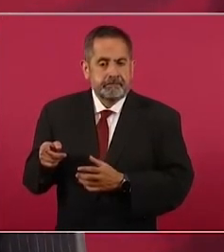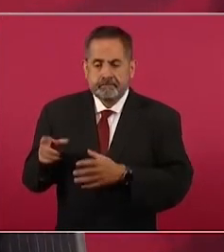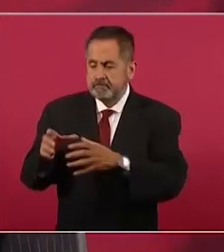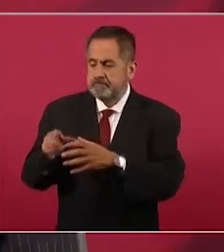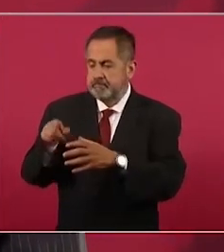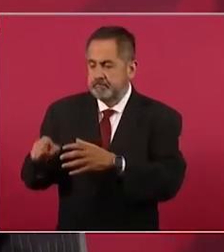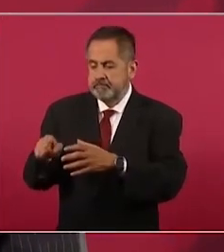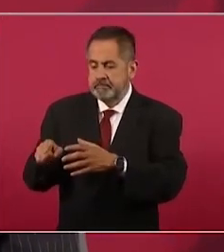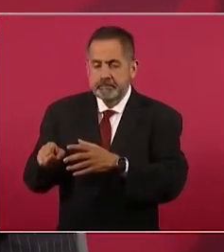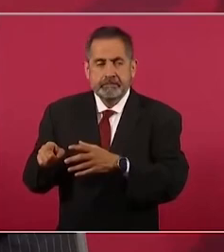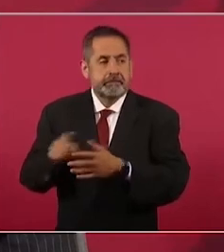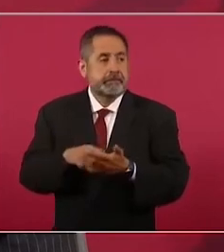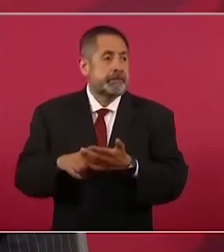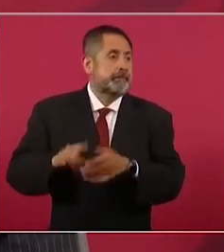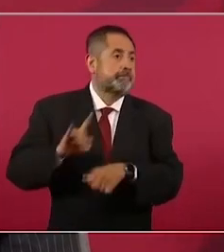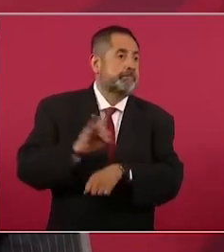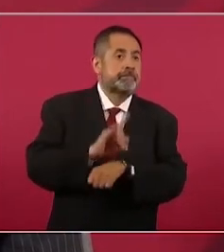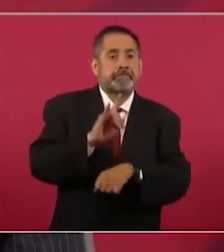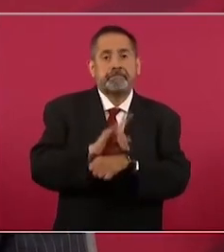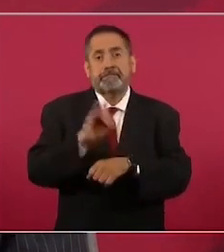una simulación